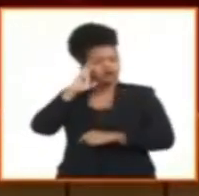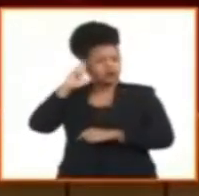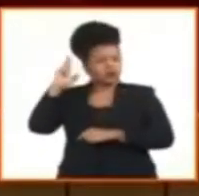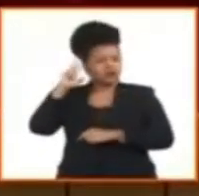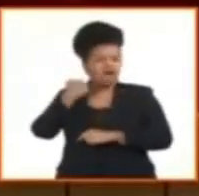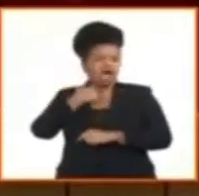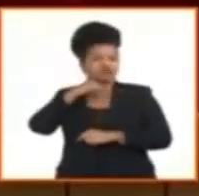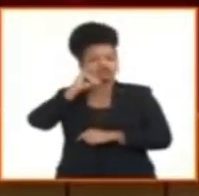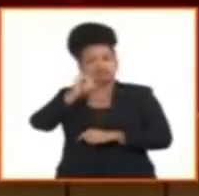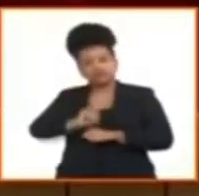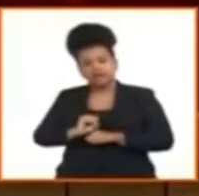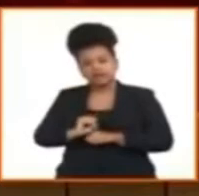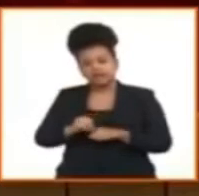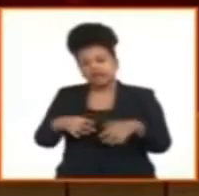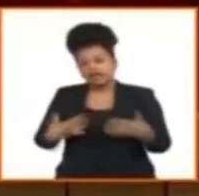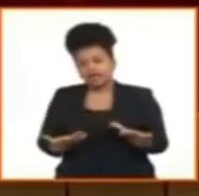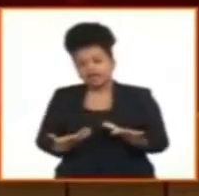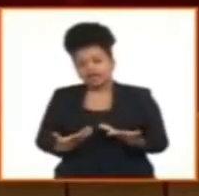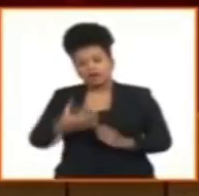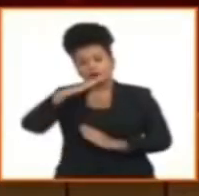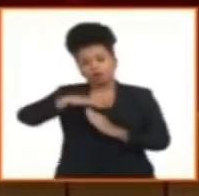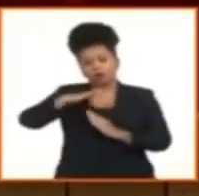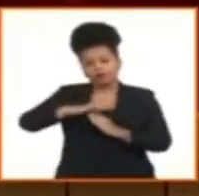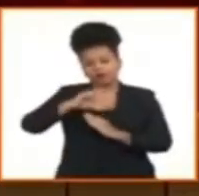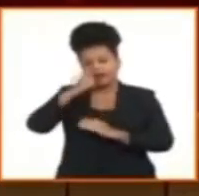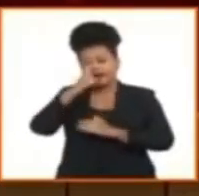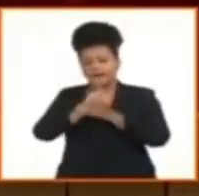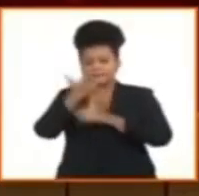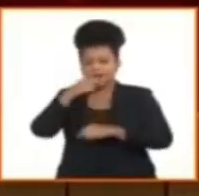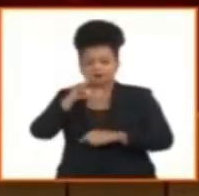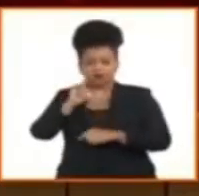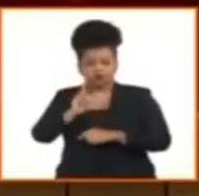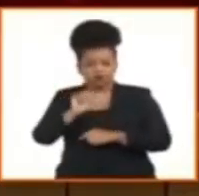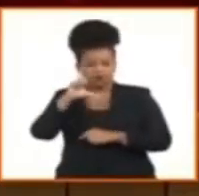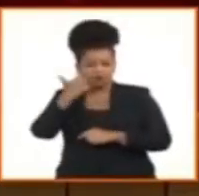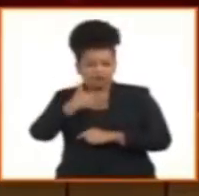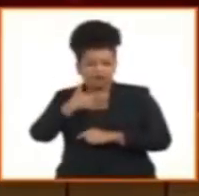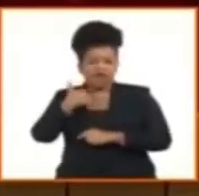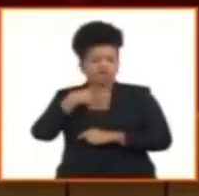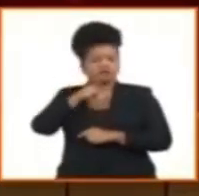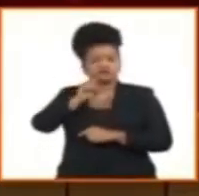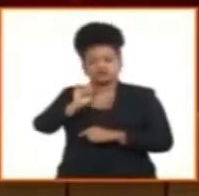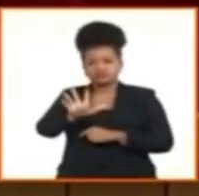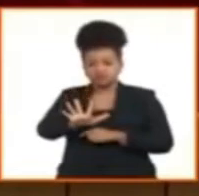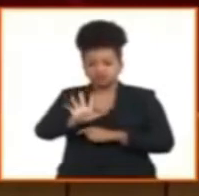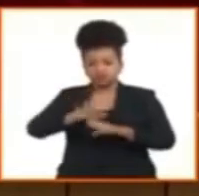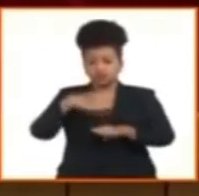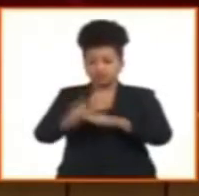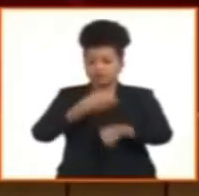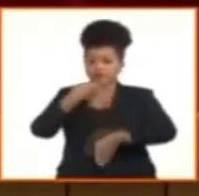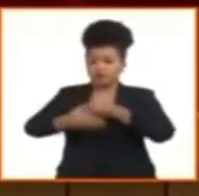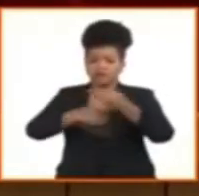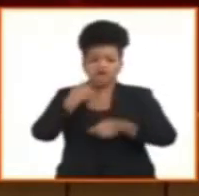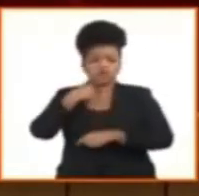el llamado famoso puente de Camarioca en 1965, la crisis de 1980 conocida como el